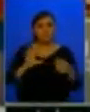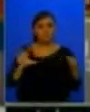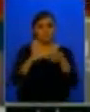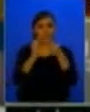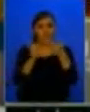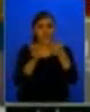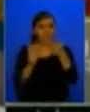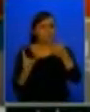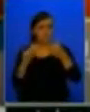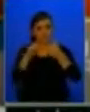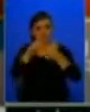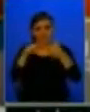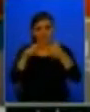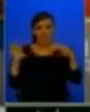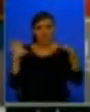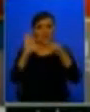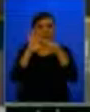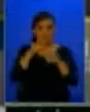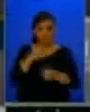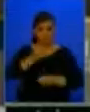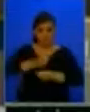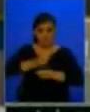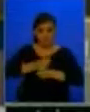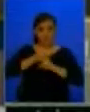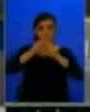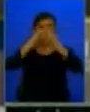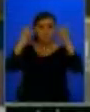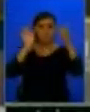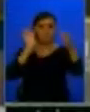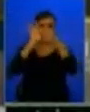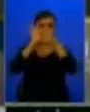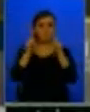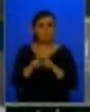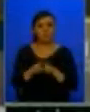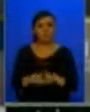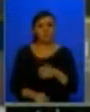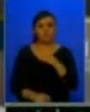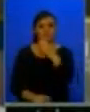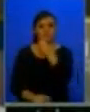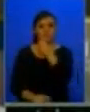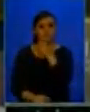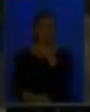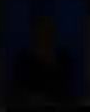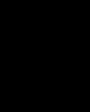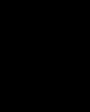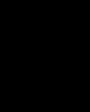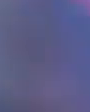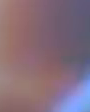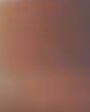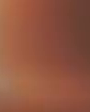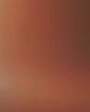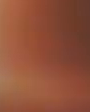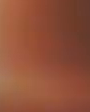sea directa y bilateral entre trabajador y empleador. Fernanda de la Bastida, Ecuador TV.